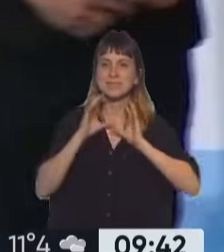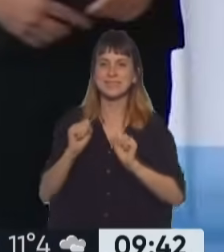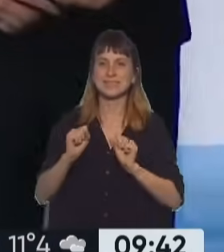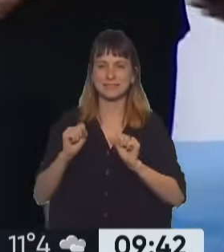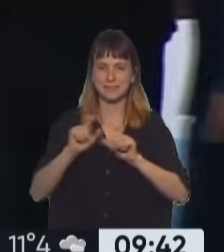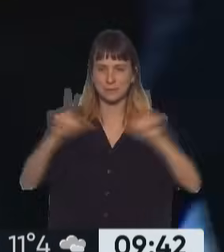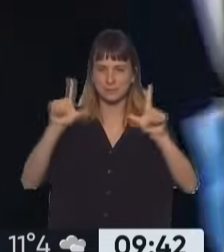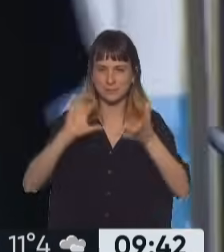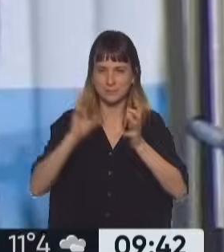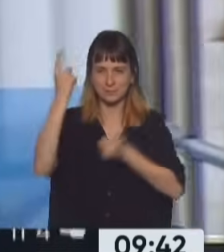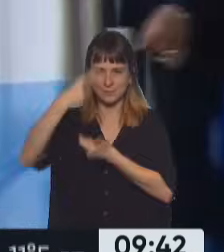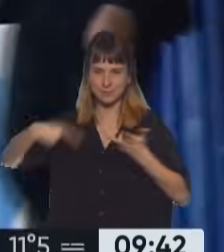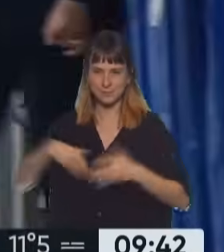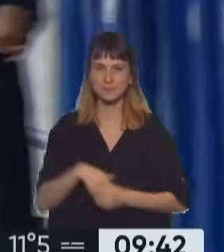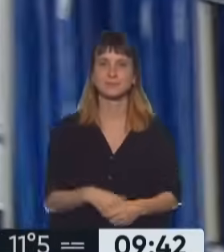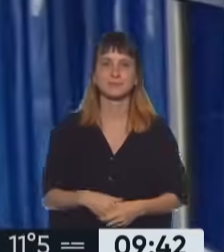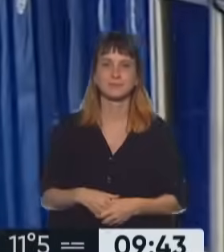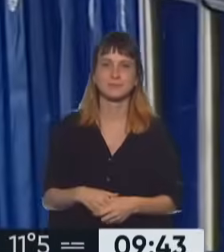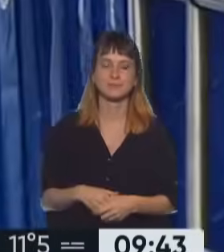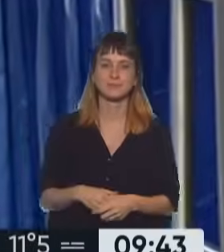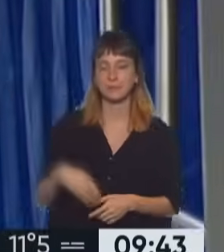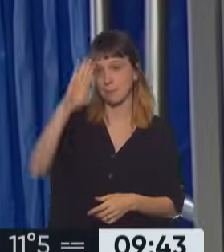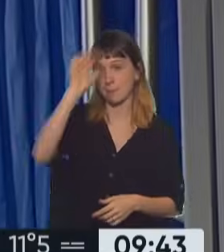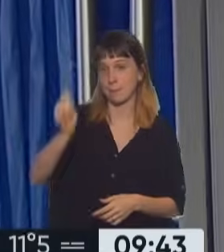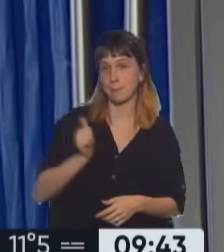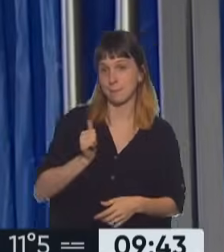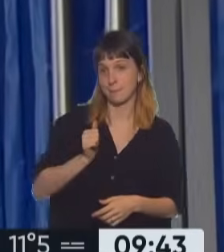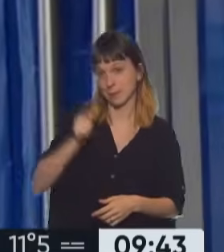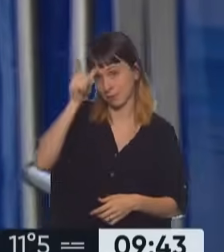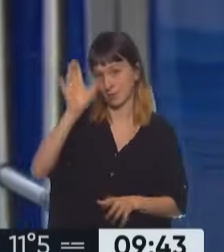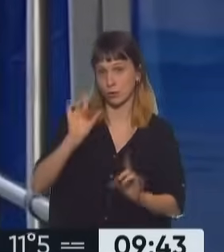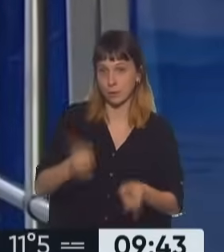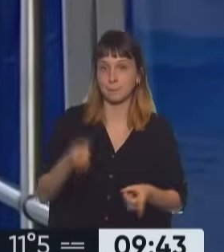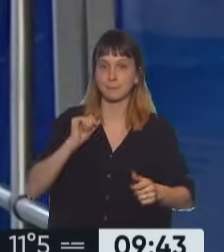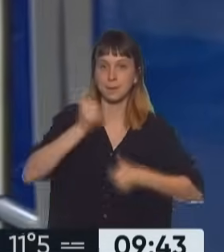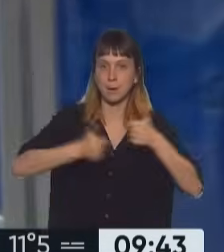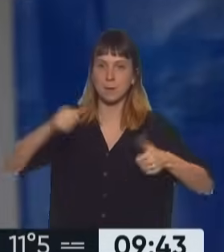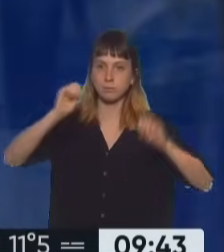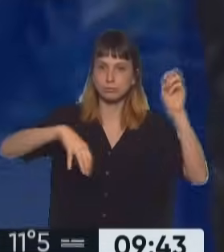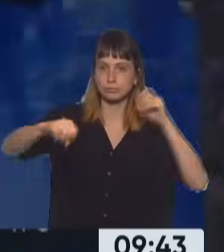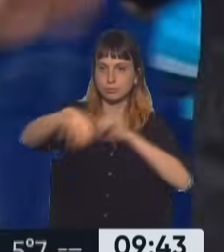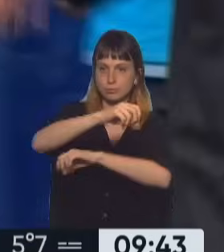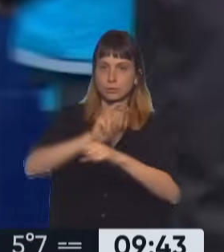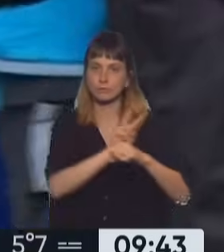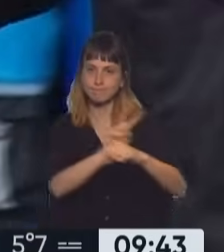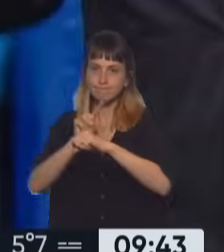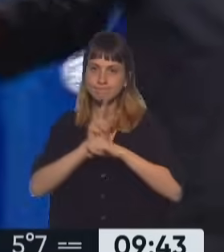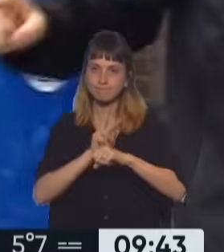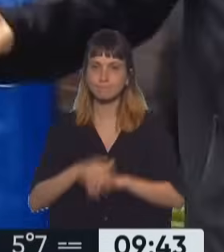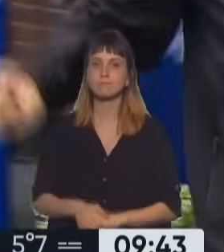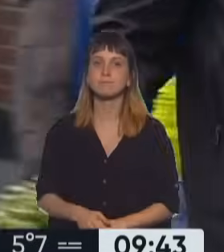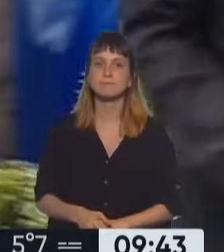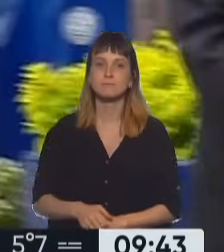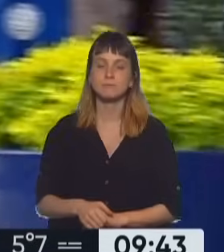están secundando al presidente. Es ámbito de prefectura. Correcto. Por eso estamos viendo que la seguridad allí en inmediaciones del edificio está a cargo